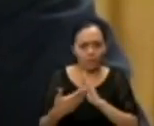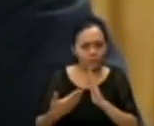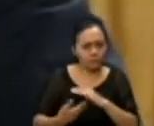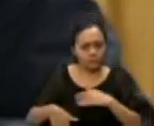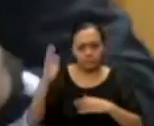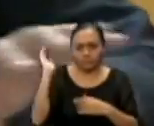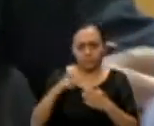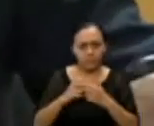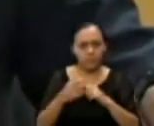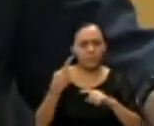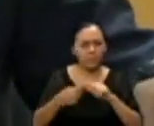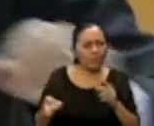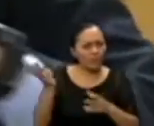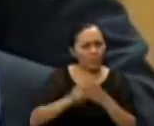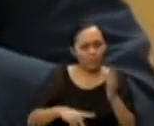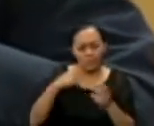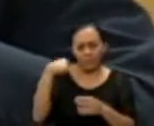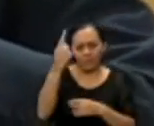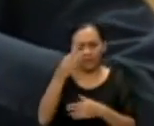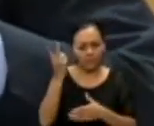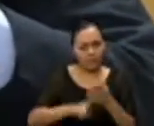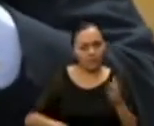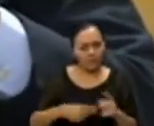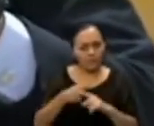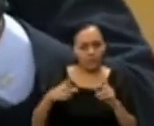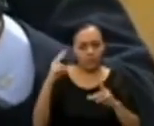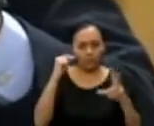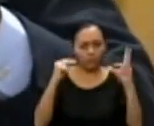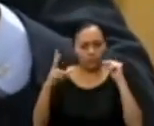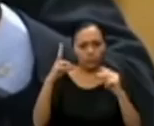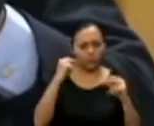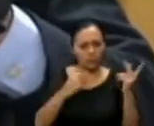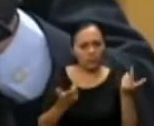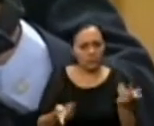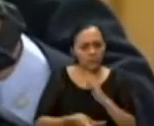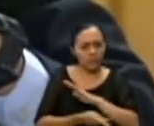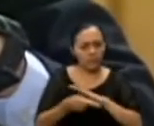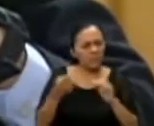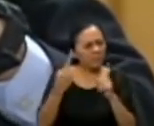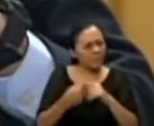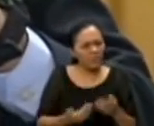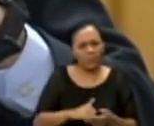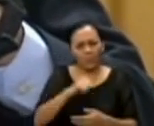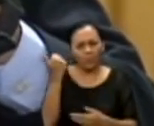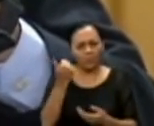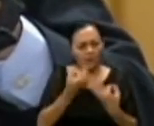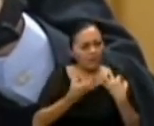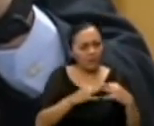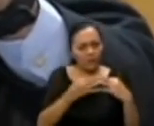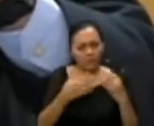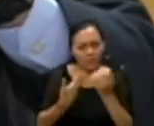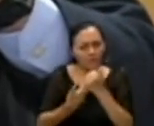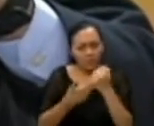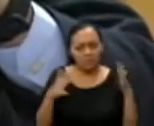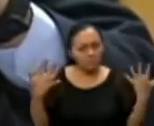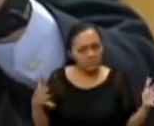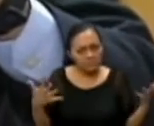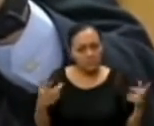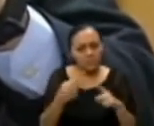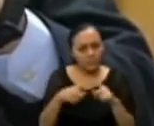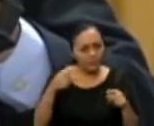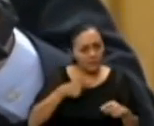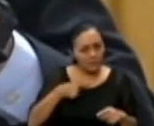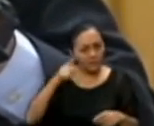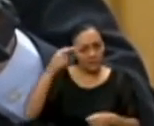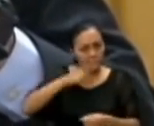que además de la doble moral por un lado es ir no al petróleo problemas plata el petróleo no tiene otras maneras en el recursos que tratar de extraerle al